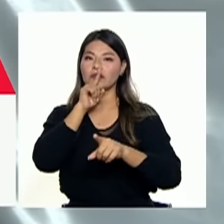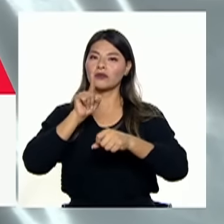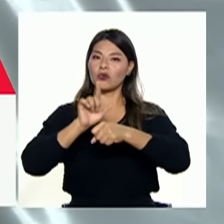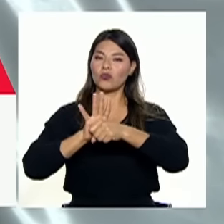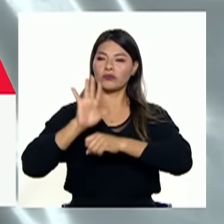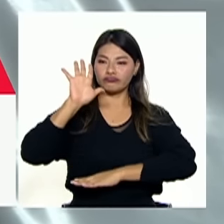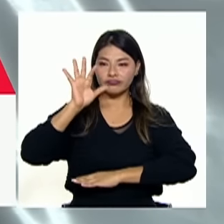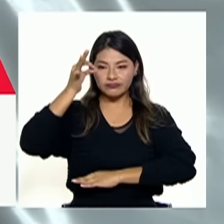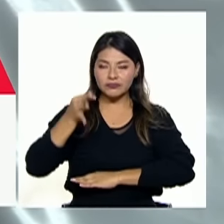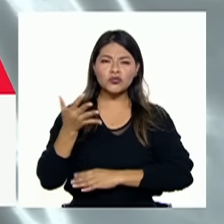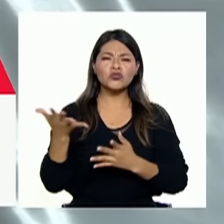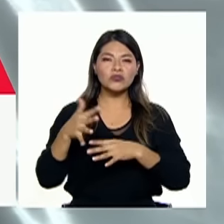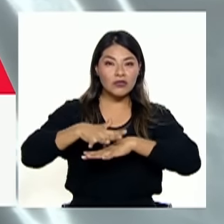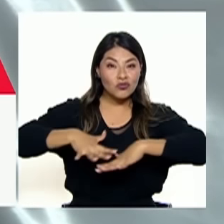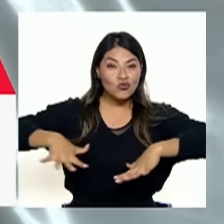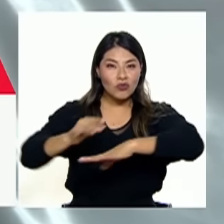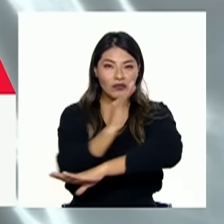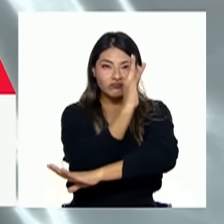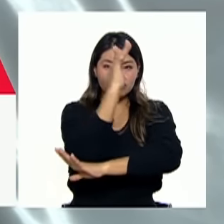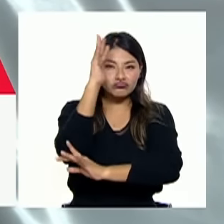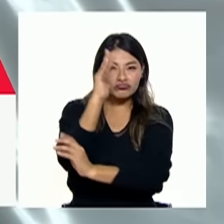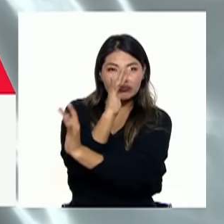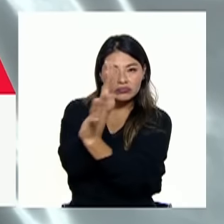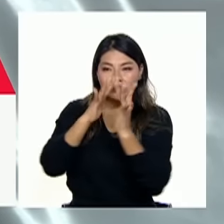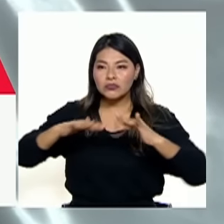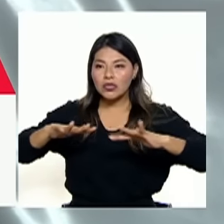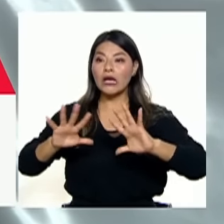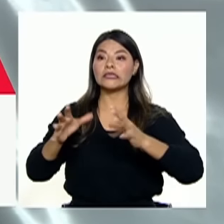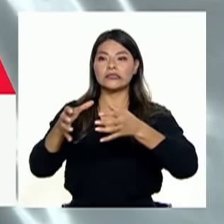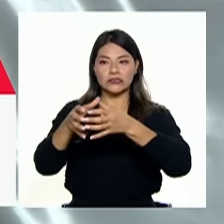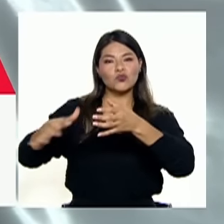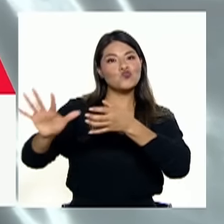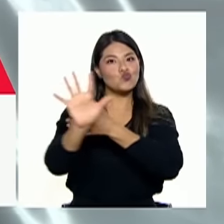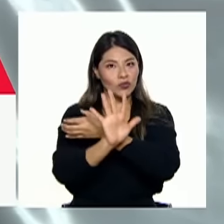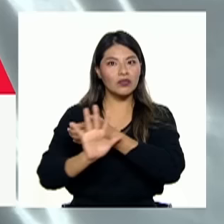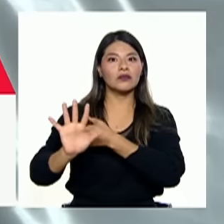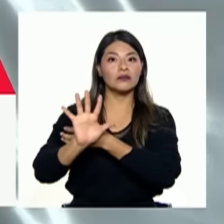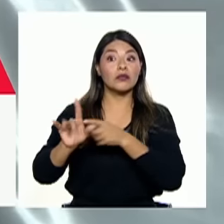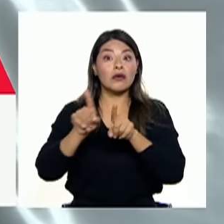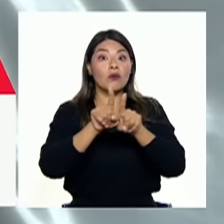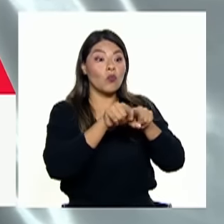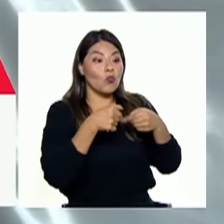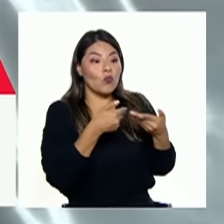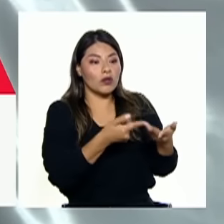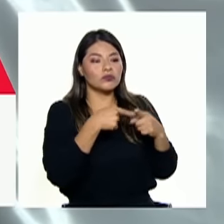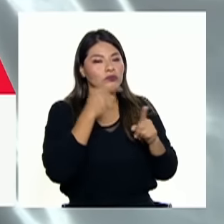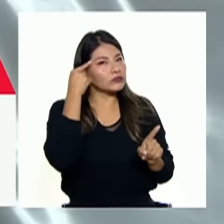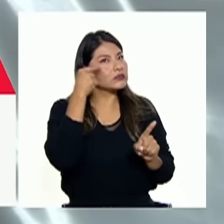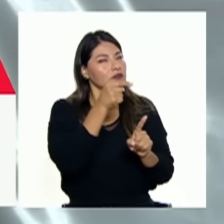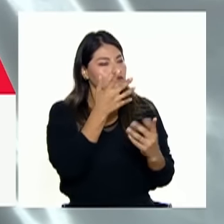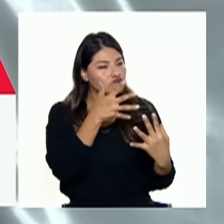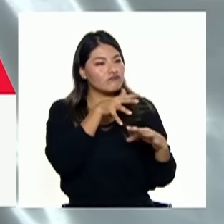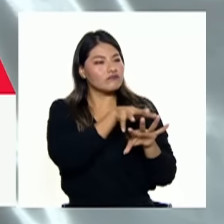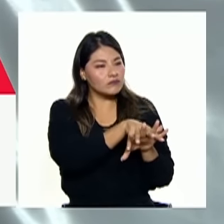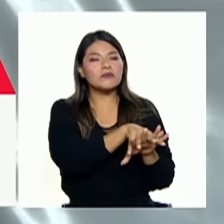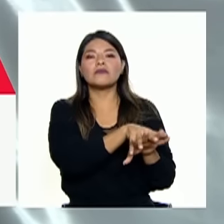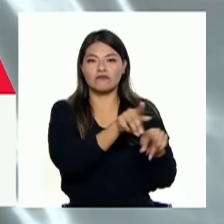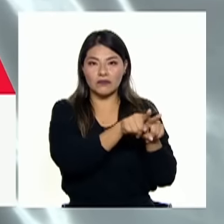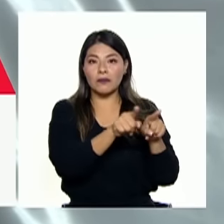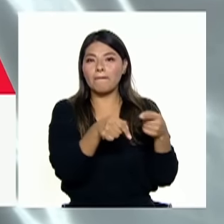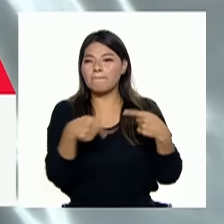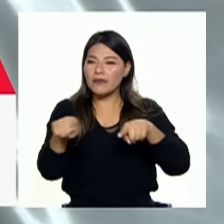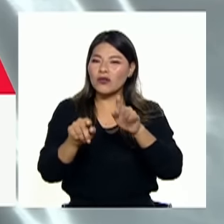medio ambiente, siendo socialmente inclusivo, pero sobre todo generando desarrollo